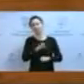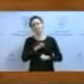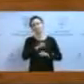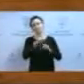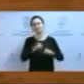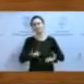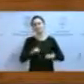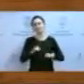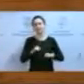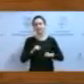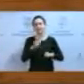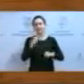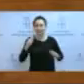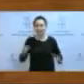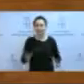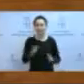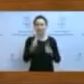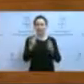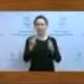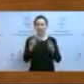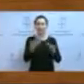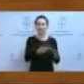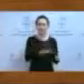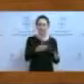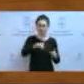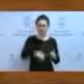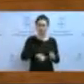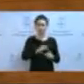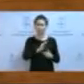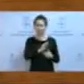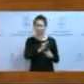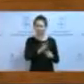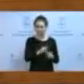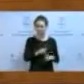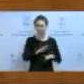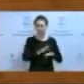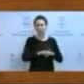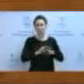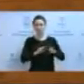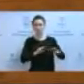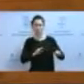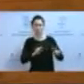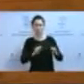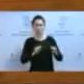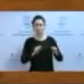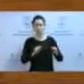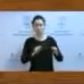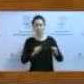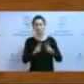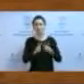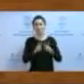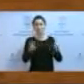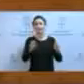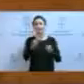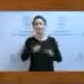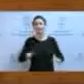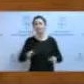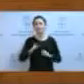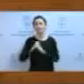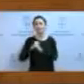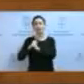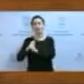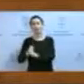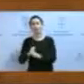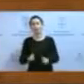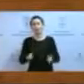recuperación. Hoy la interpelamos sobre la situación de los centros de día para personas mayores dependientes en nuestra región